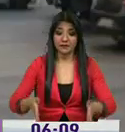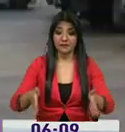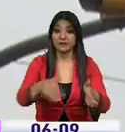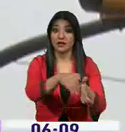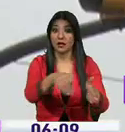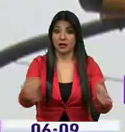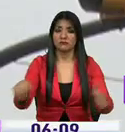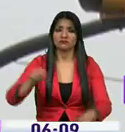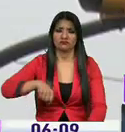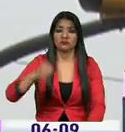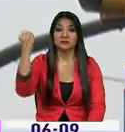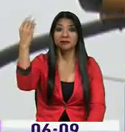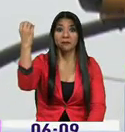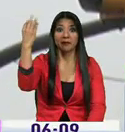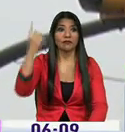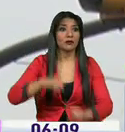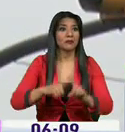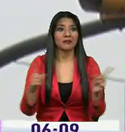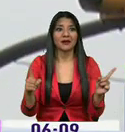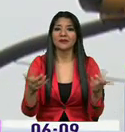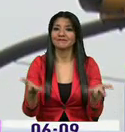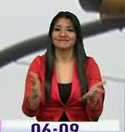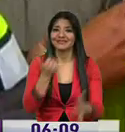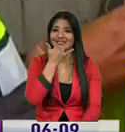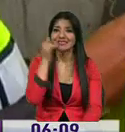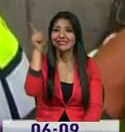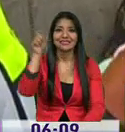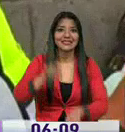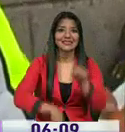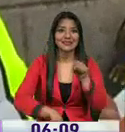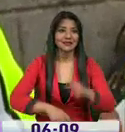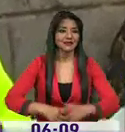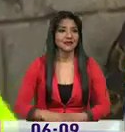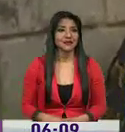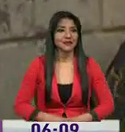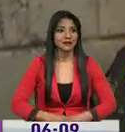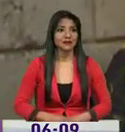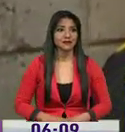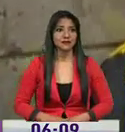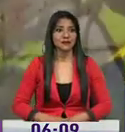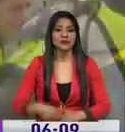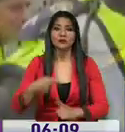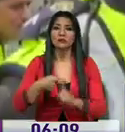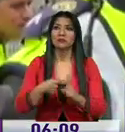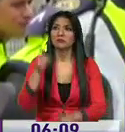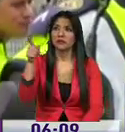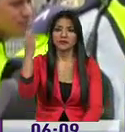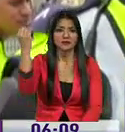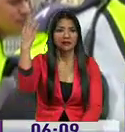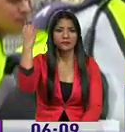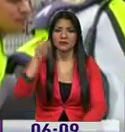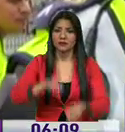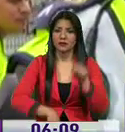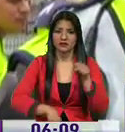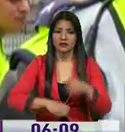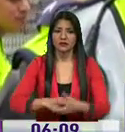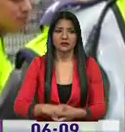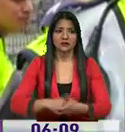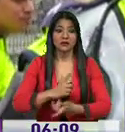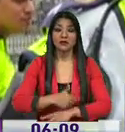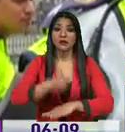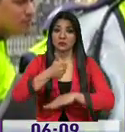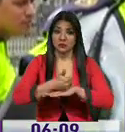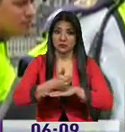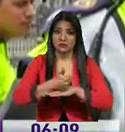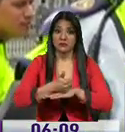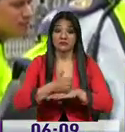semáforos, pero se encuentran fuera de servicio. Ya va para más de un mes ya. Las autoridades pertinentes lo han puesto